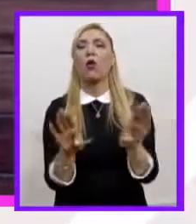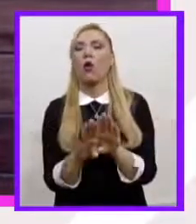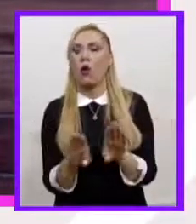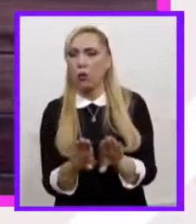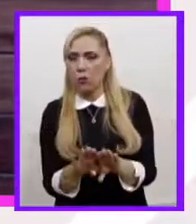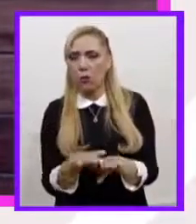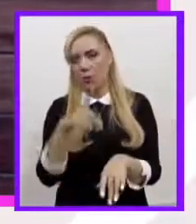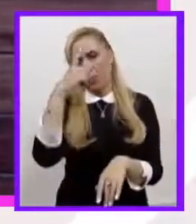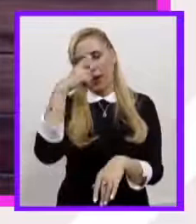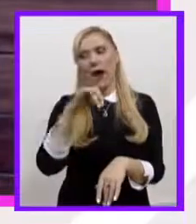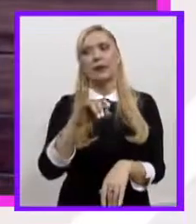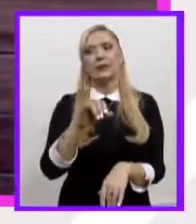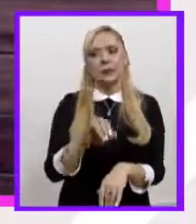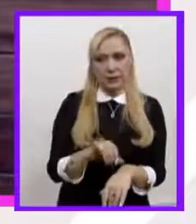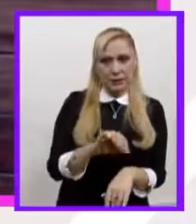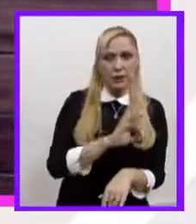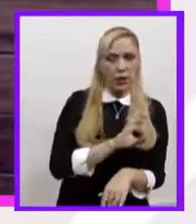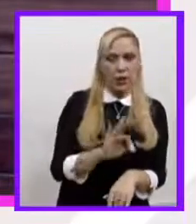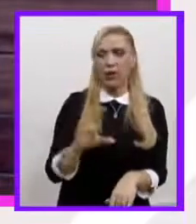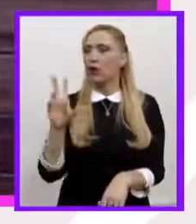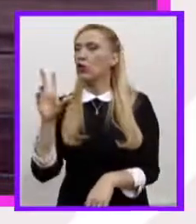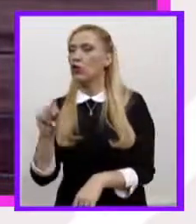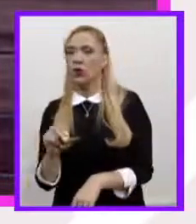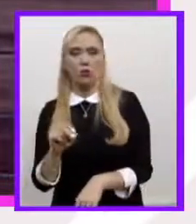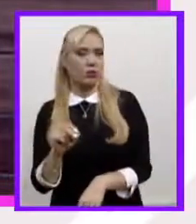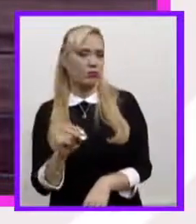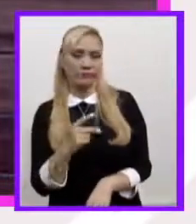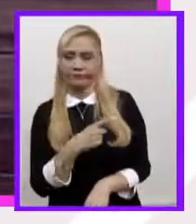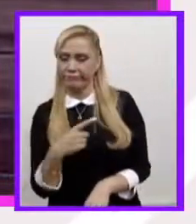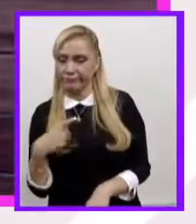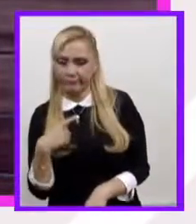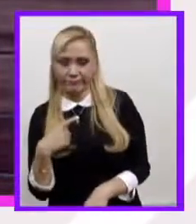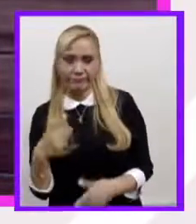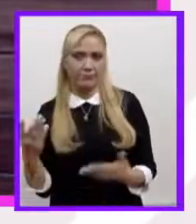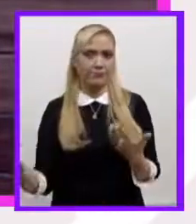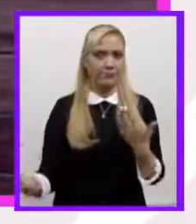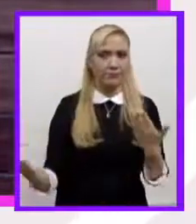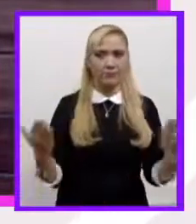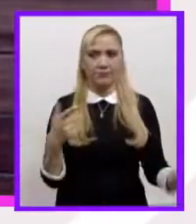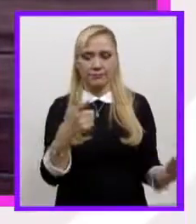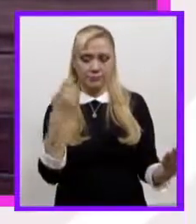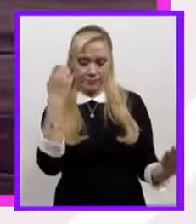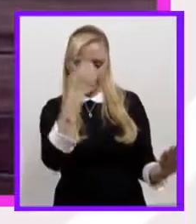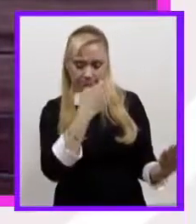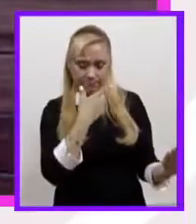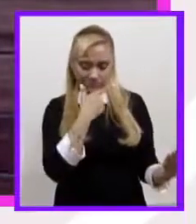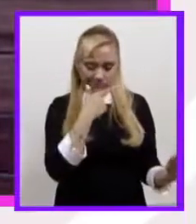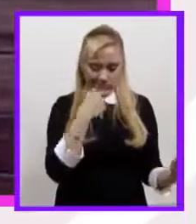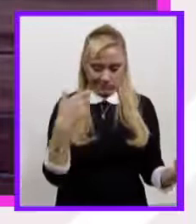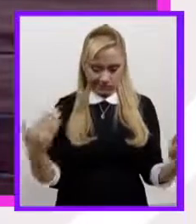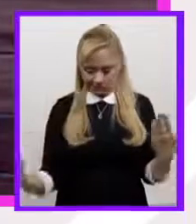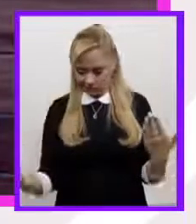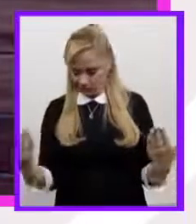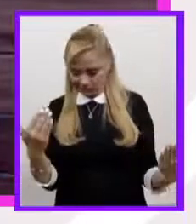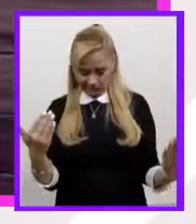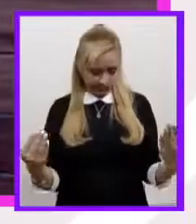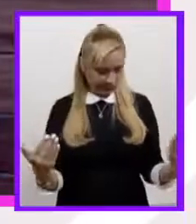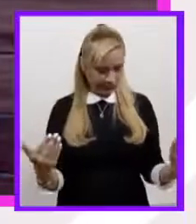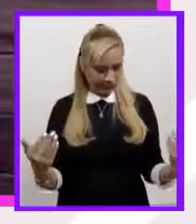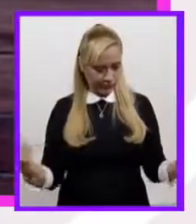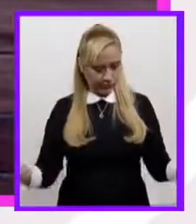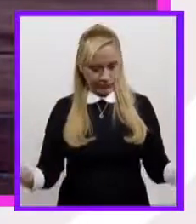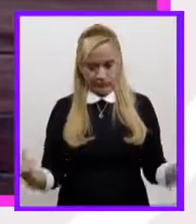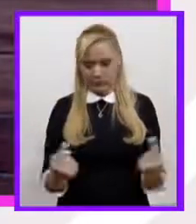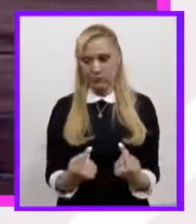y lo que no se debe hacer, y en ese sentido lanza un mensaje de valor, es decir, las conductas que se introducen en